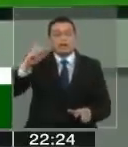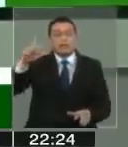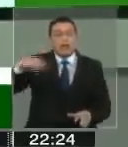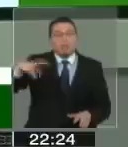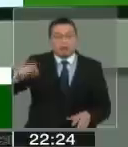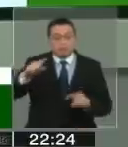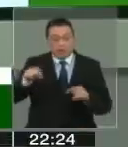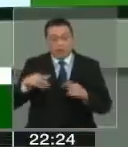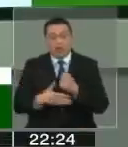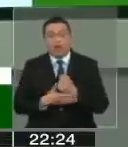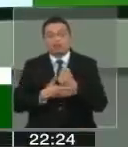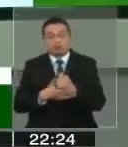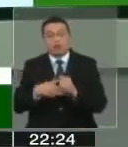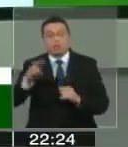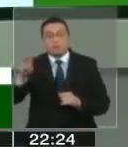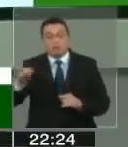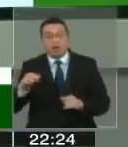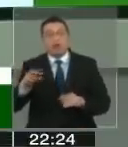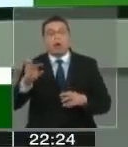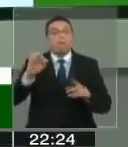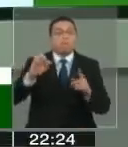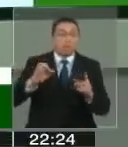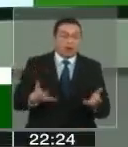mucho las mamás, los papás,